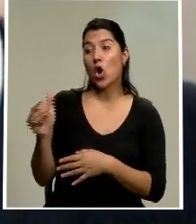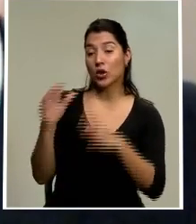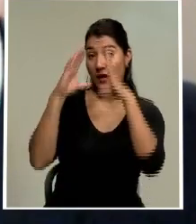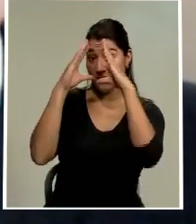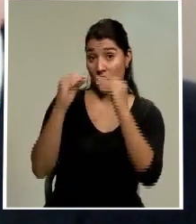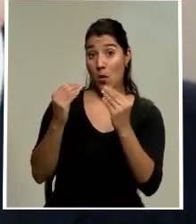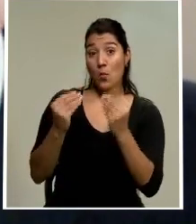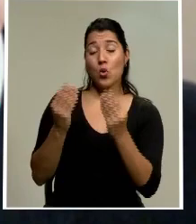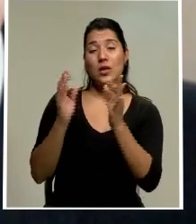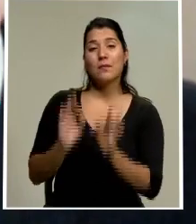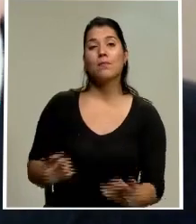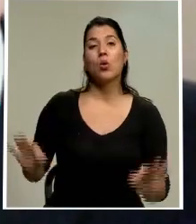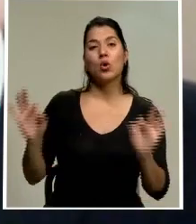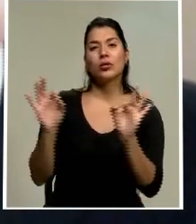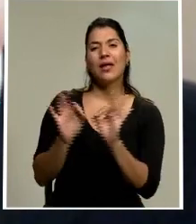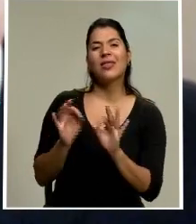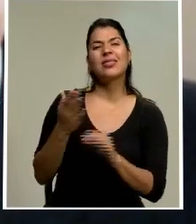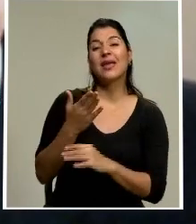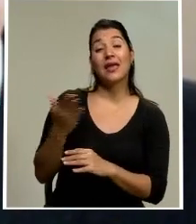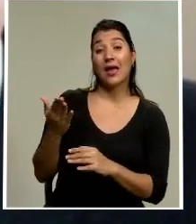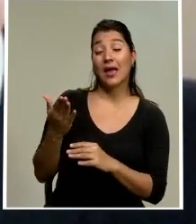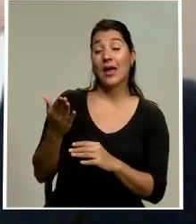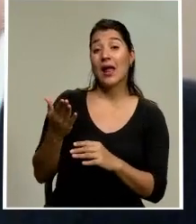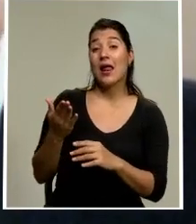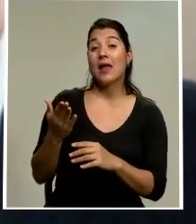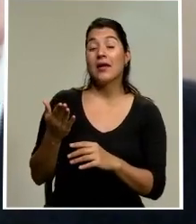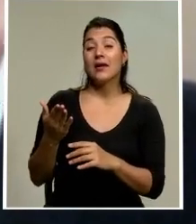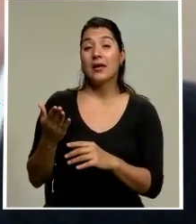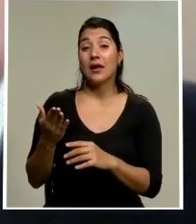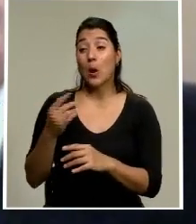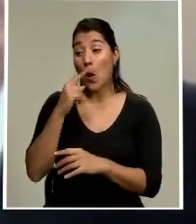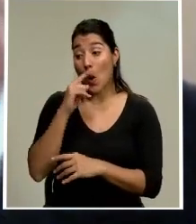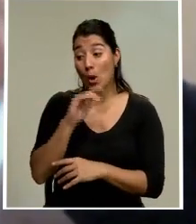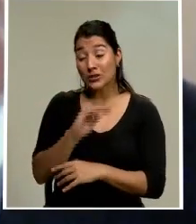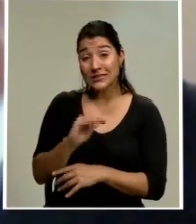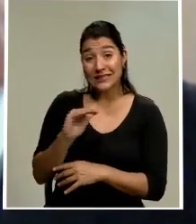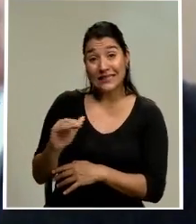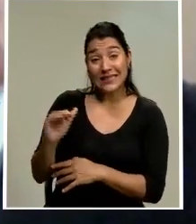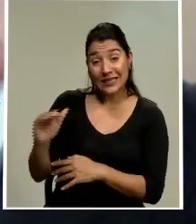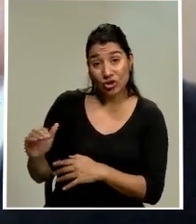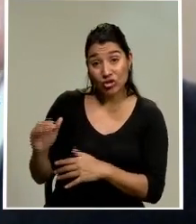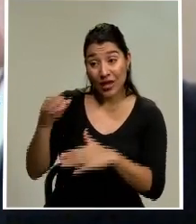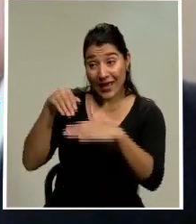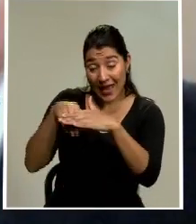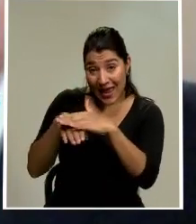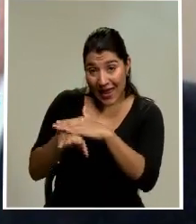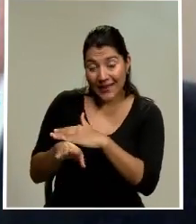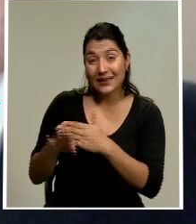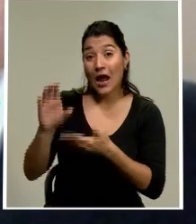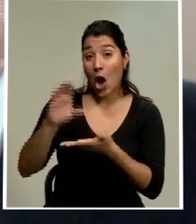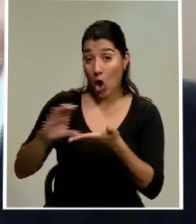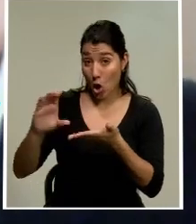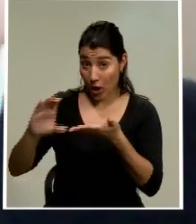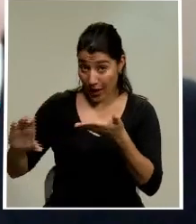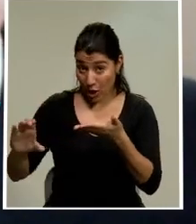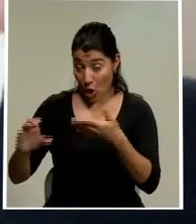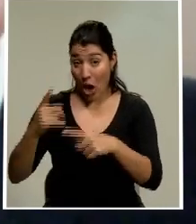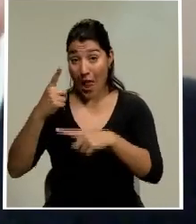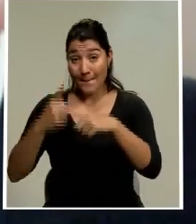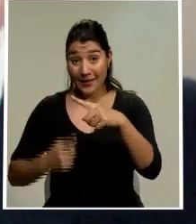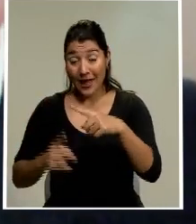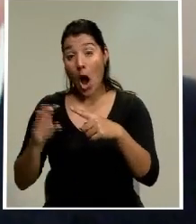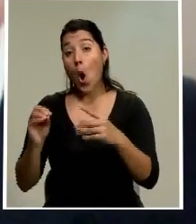documento es que más de la mitad de los niños que ingresan a la secundaria no